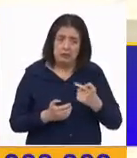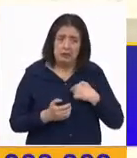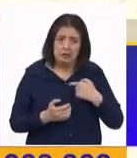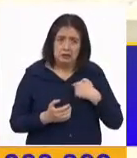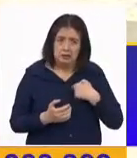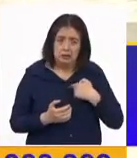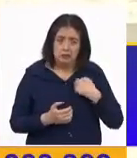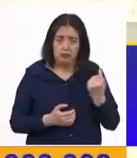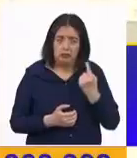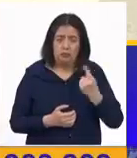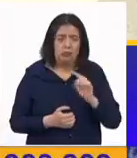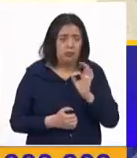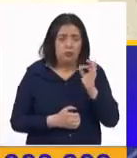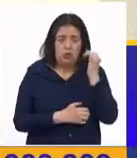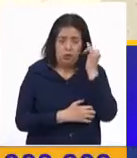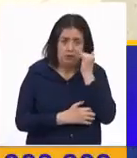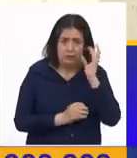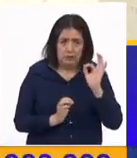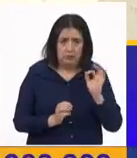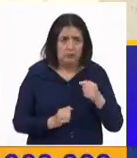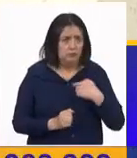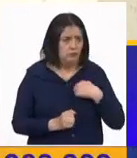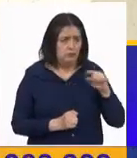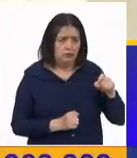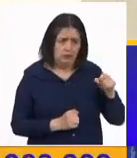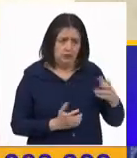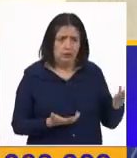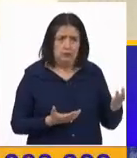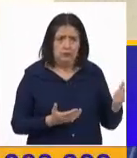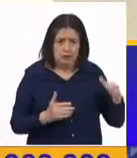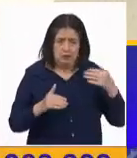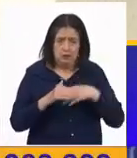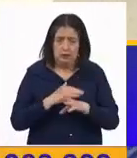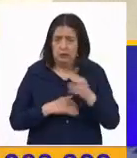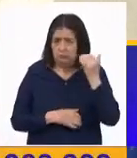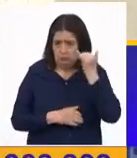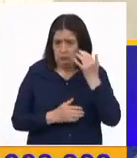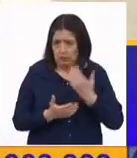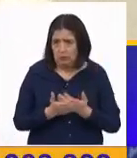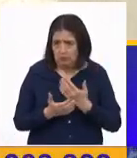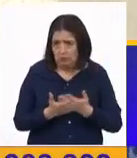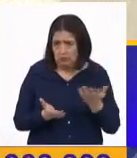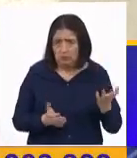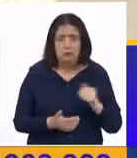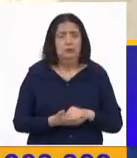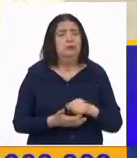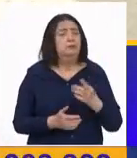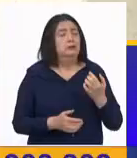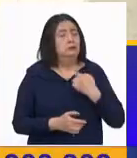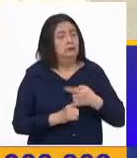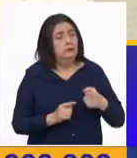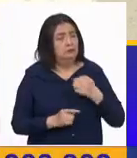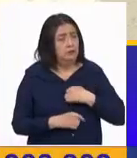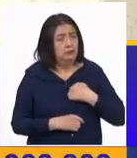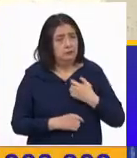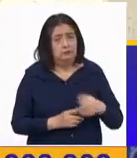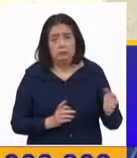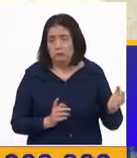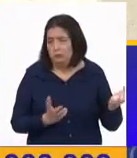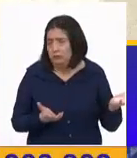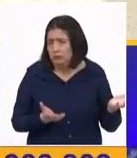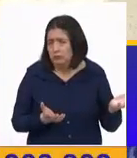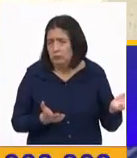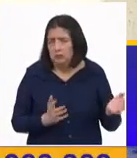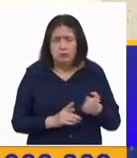entre solo, sin la cámara, tenía que entrar con Jaime para que quede evidenciado todo esto, y lamentablemente sufrimos un maltrato